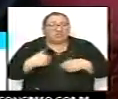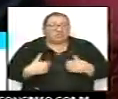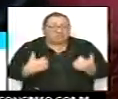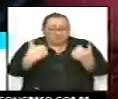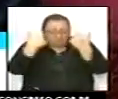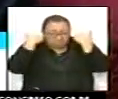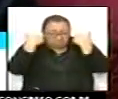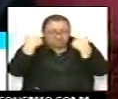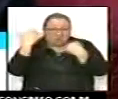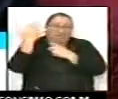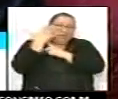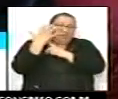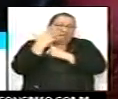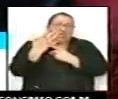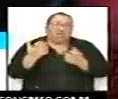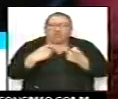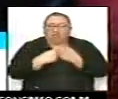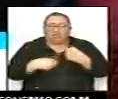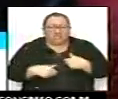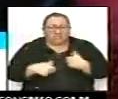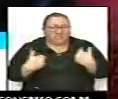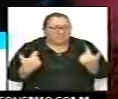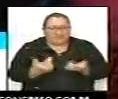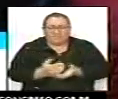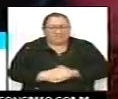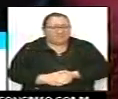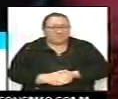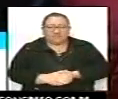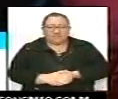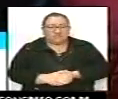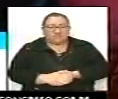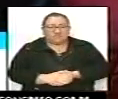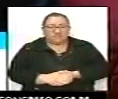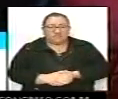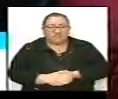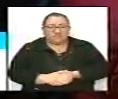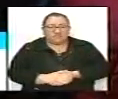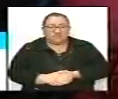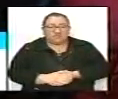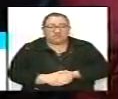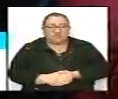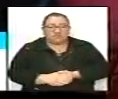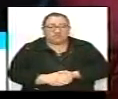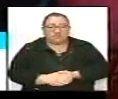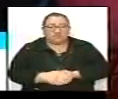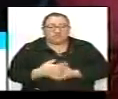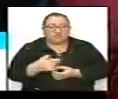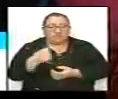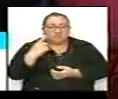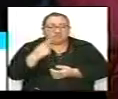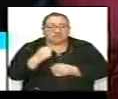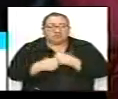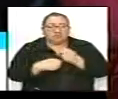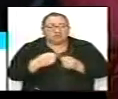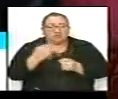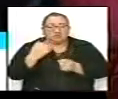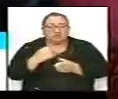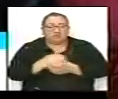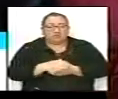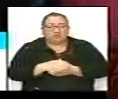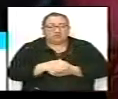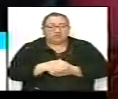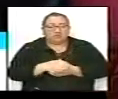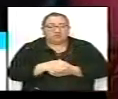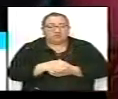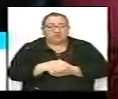plebiscitario de arrinconar a los parlamentarios. Ya hemos visto cómo funcionó el plebiscito del año pasado. Junta